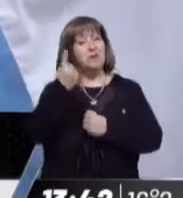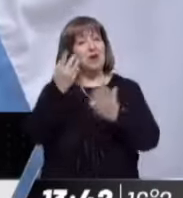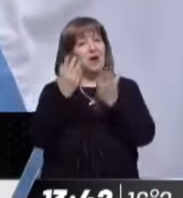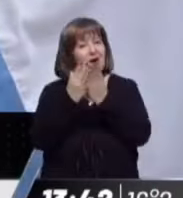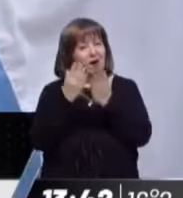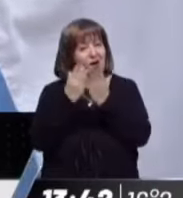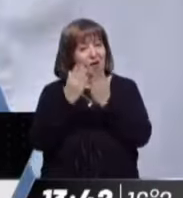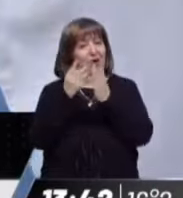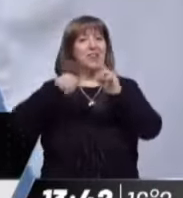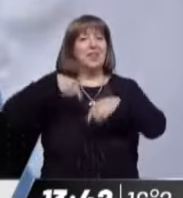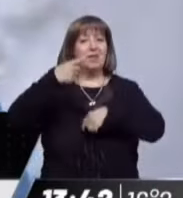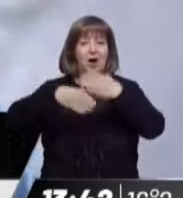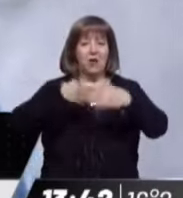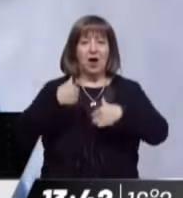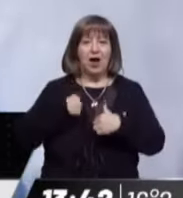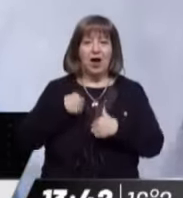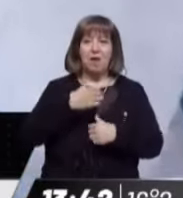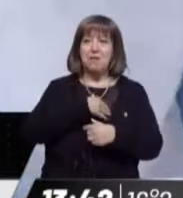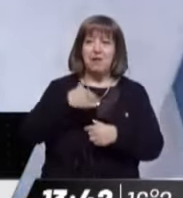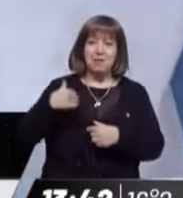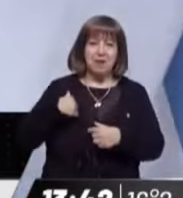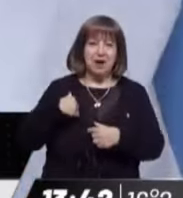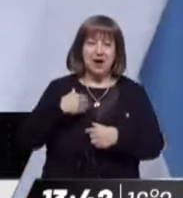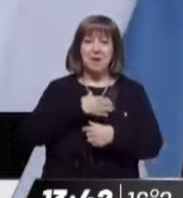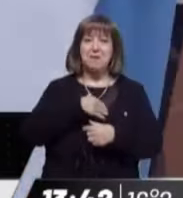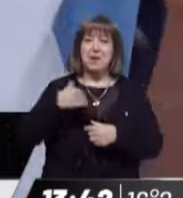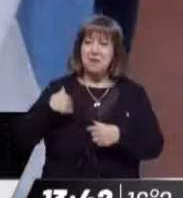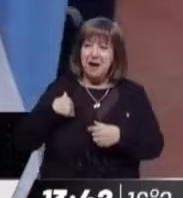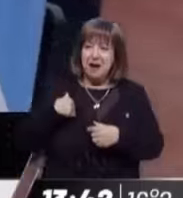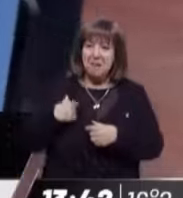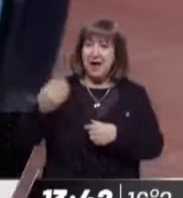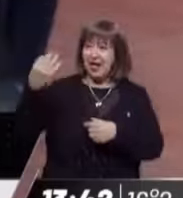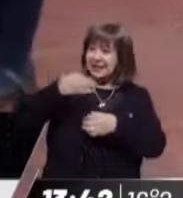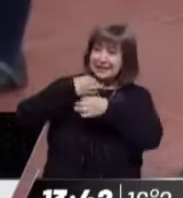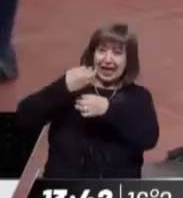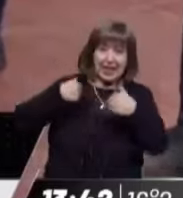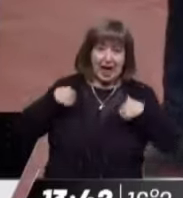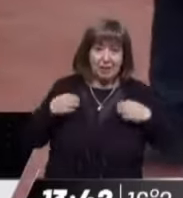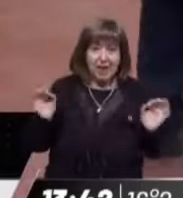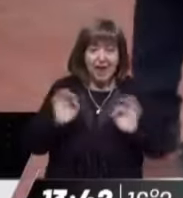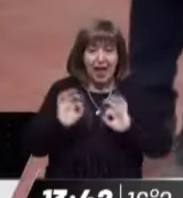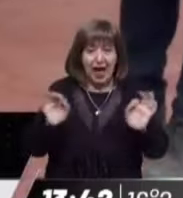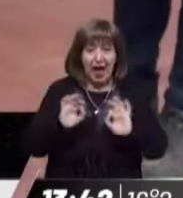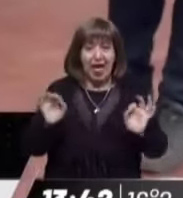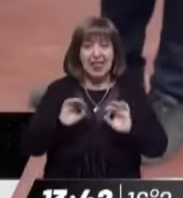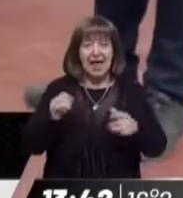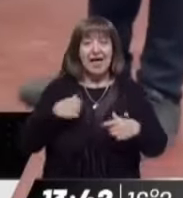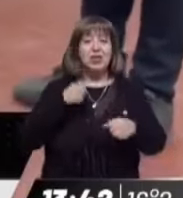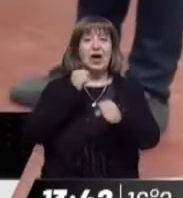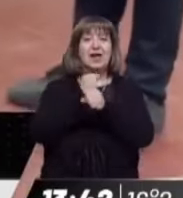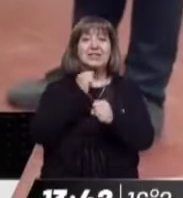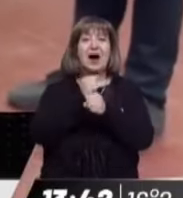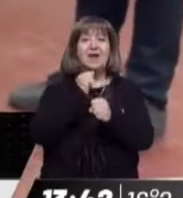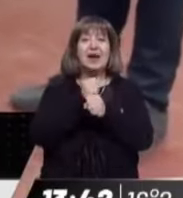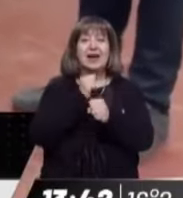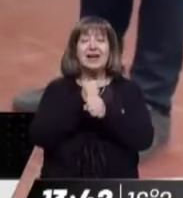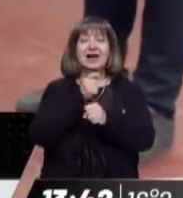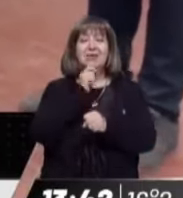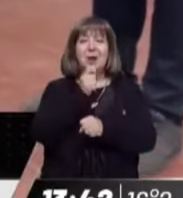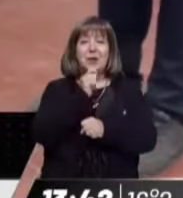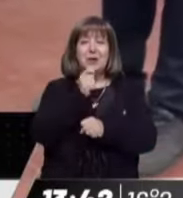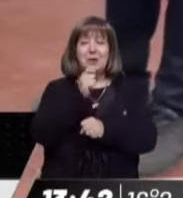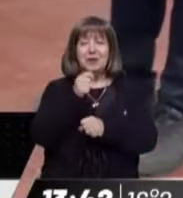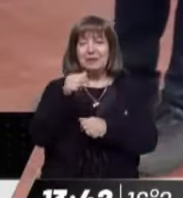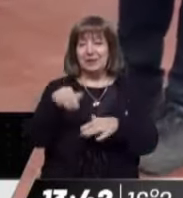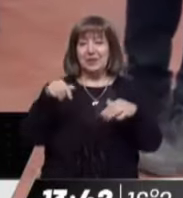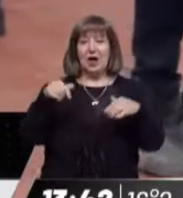juega. Exacto. Mis padres nunca me lo enseñaron y yo no fui abanderado, ¿te das cuenta? Y mirá lo que tengo que hacer ahora, trabajar en un canal de televisión.